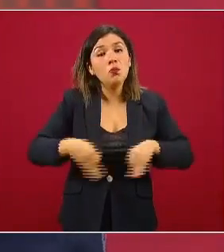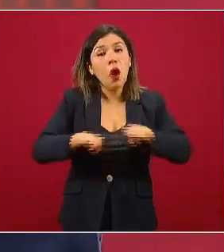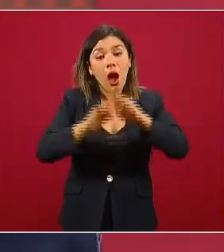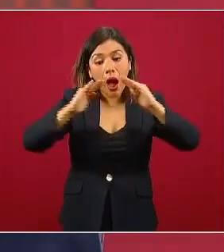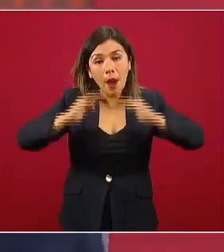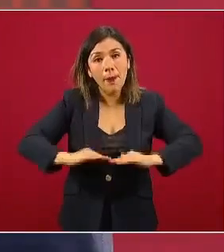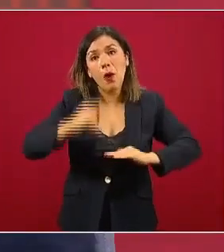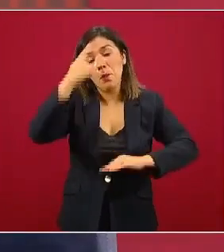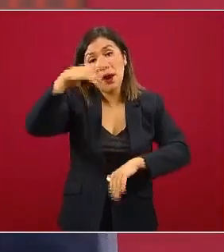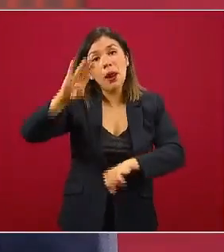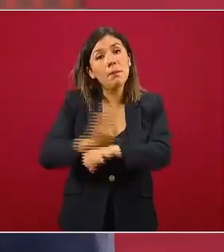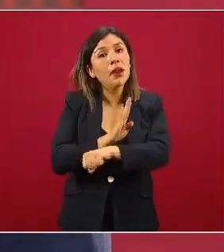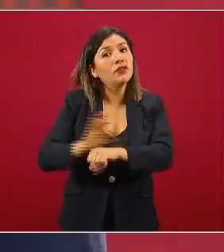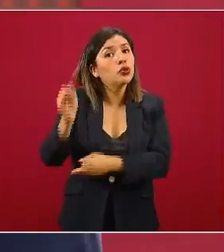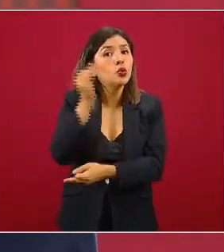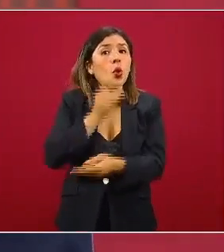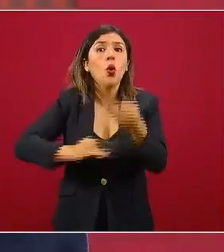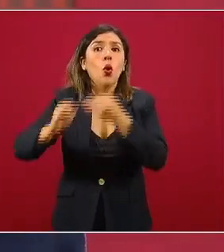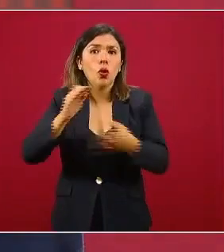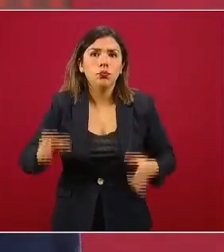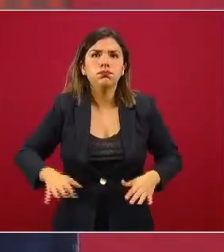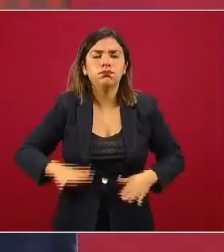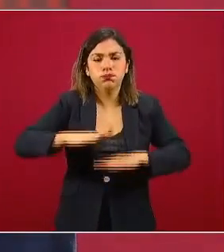pero para beneficiar a todos,